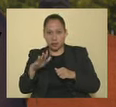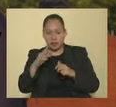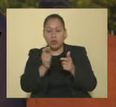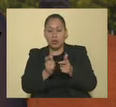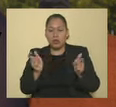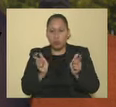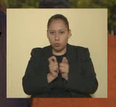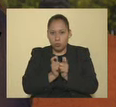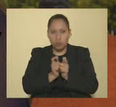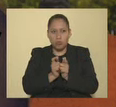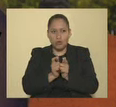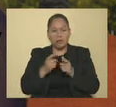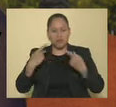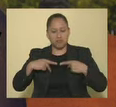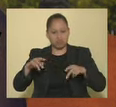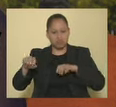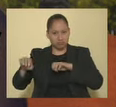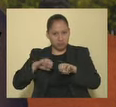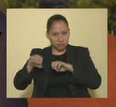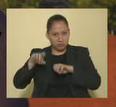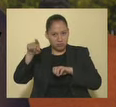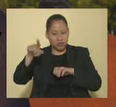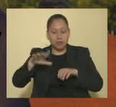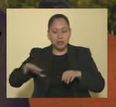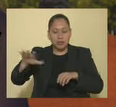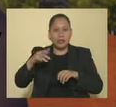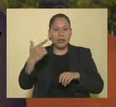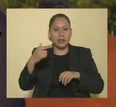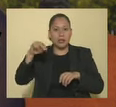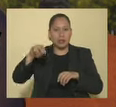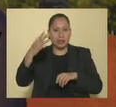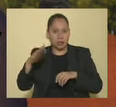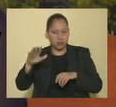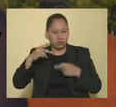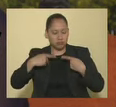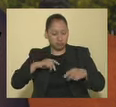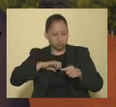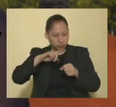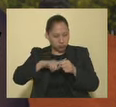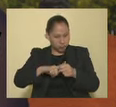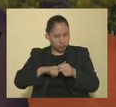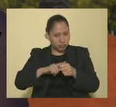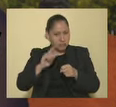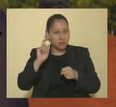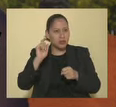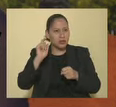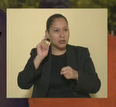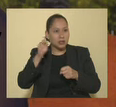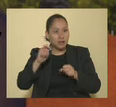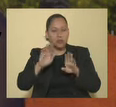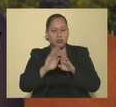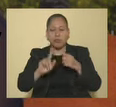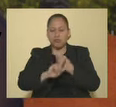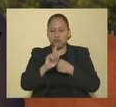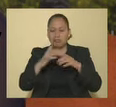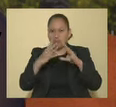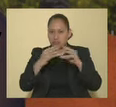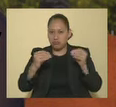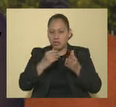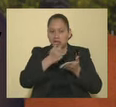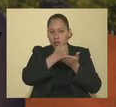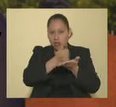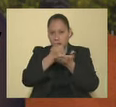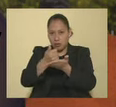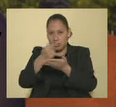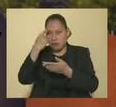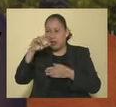surge de unos empresarios del corporativo GN10, especialistas en soluciones integrales de recursos